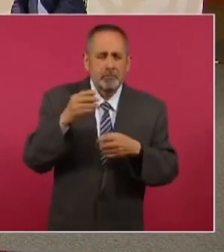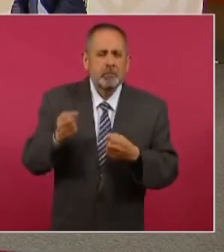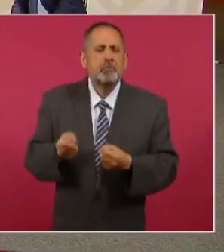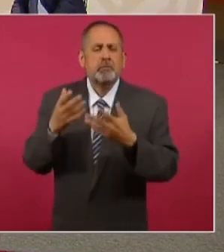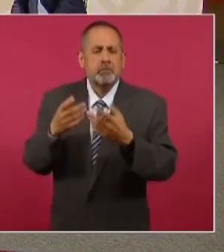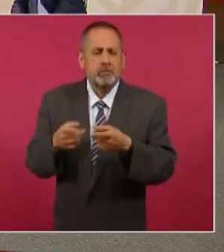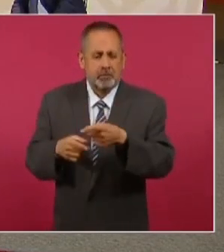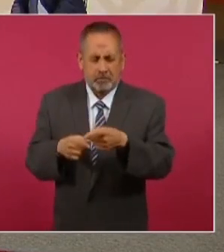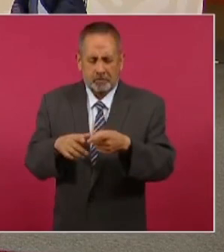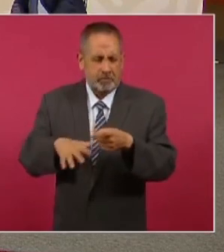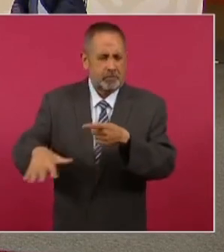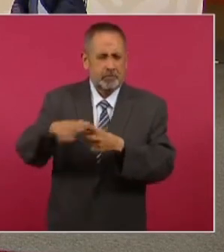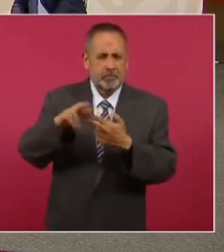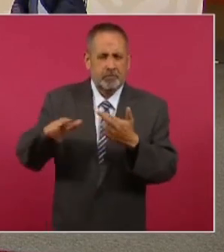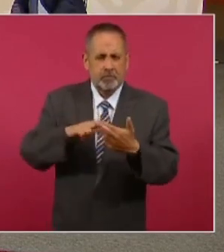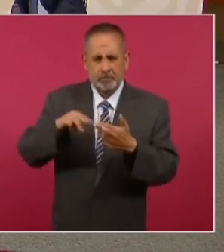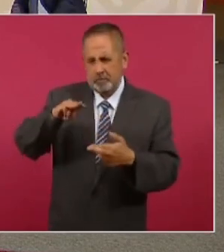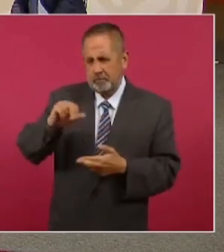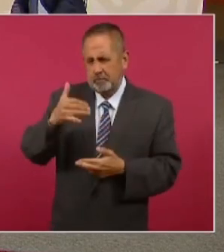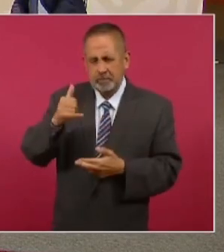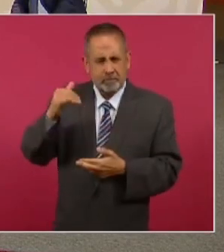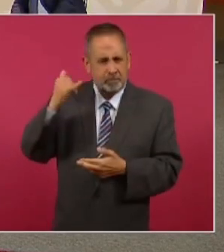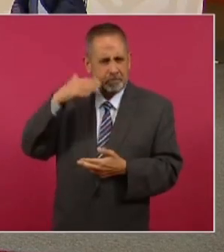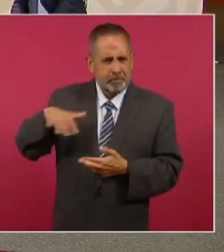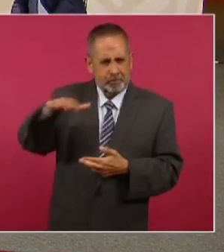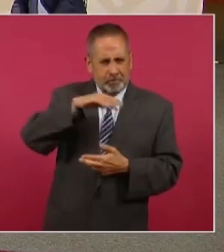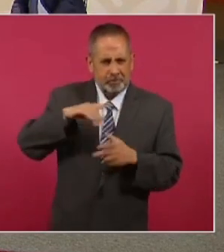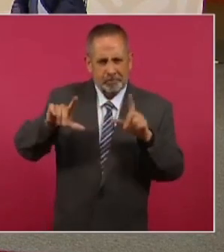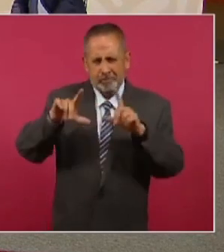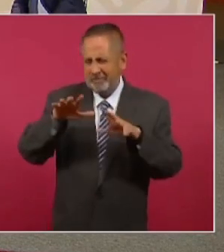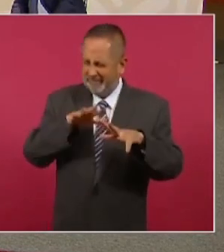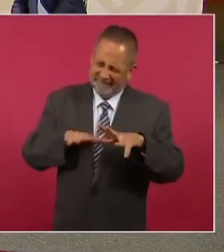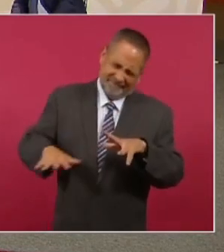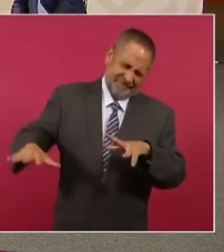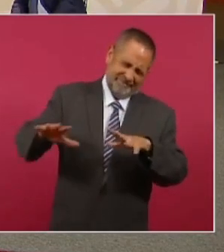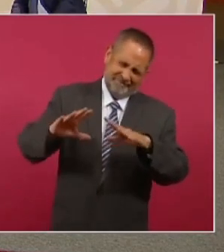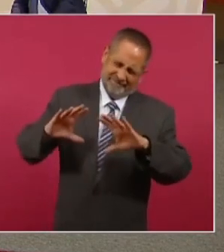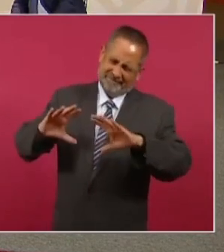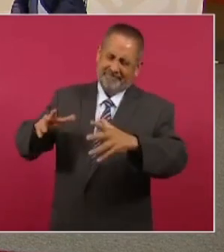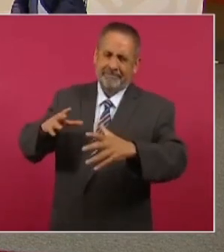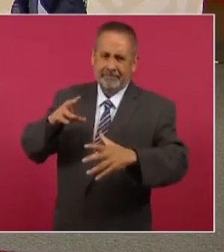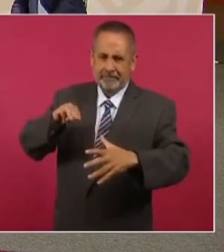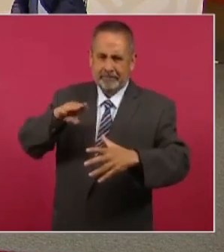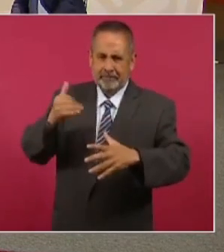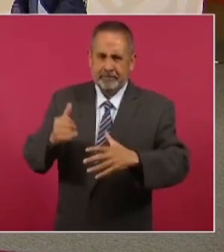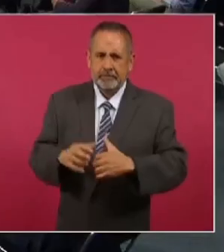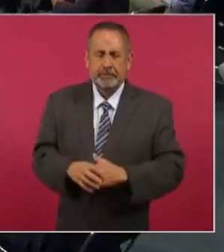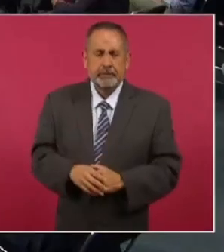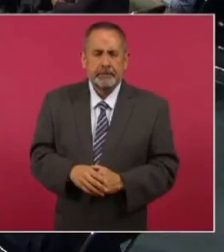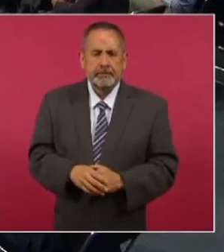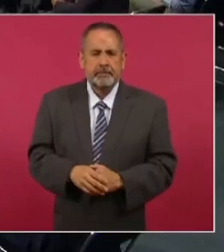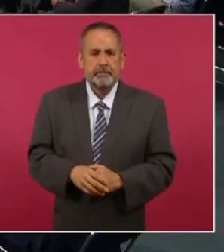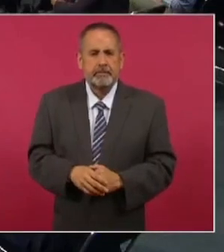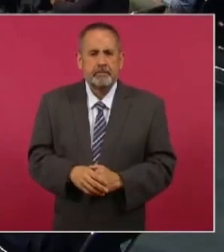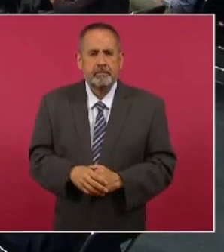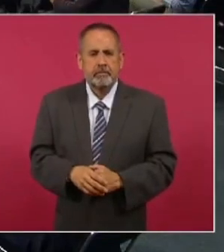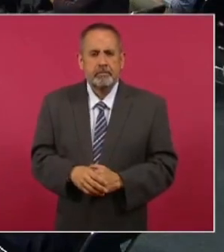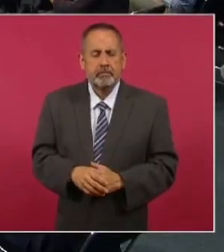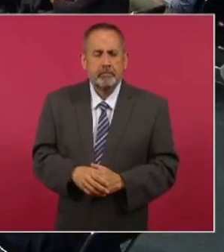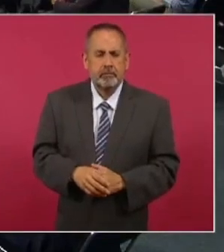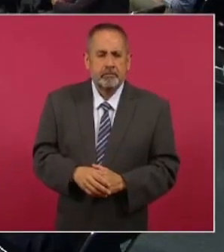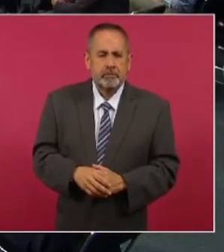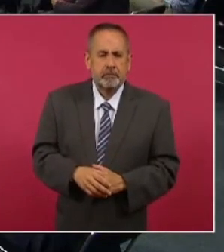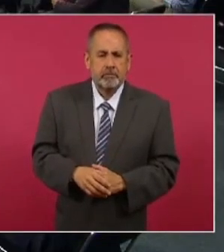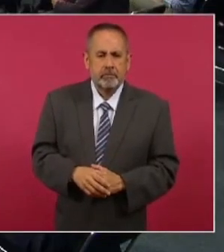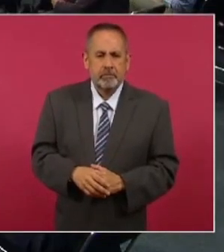la región maya de la nación maya actualmente entre los que son de base todos sí